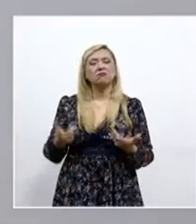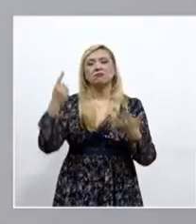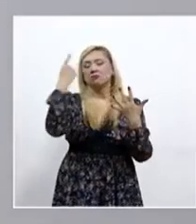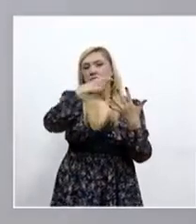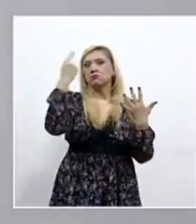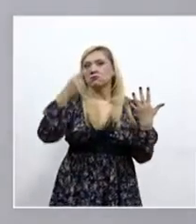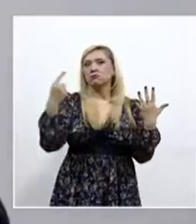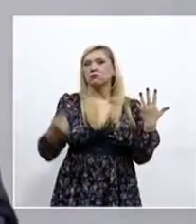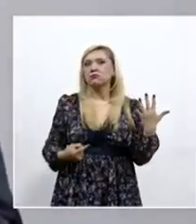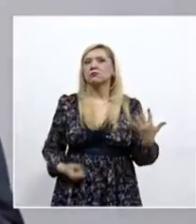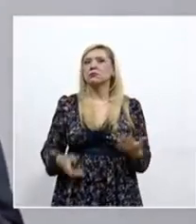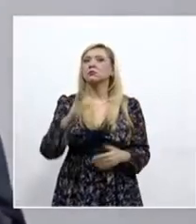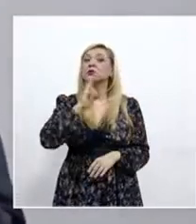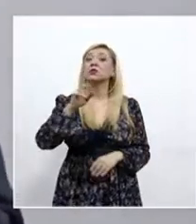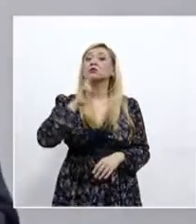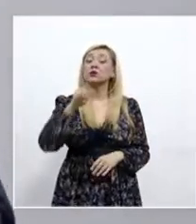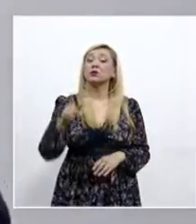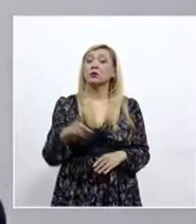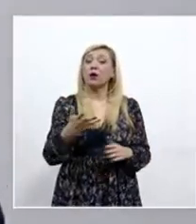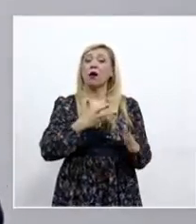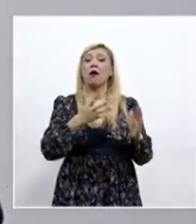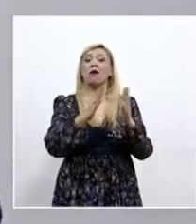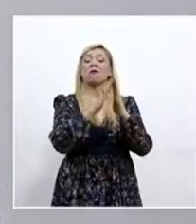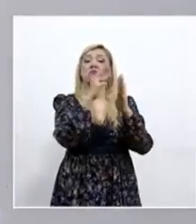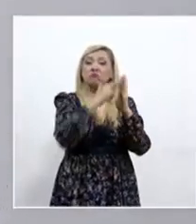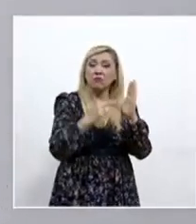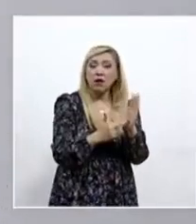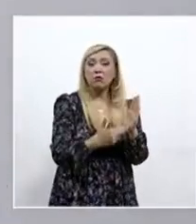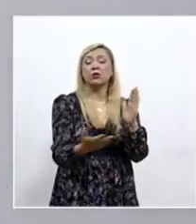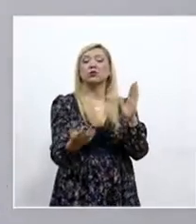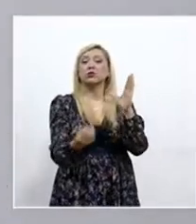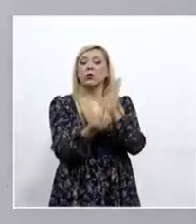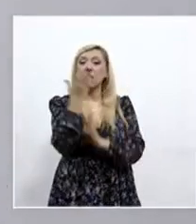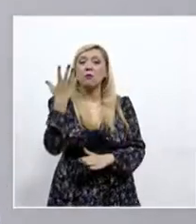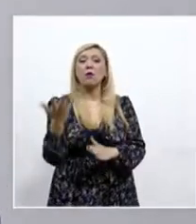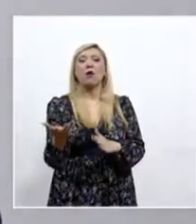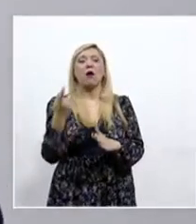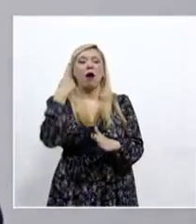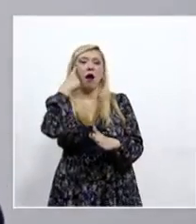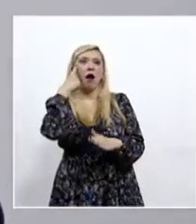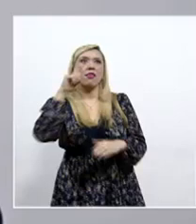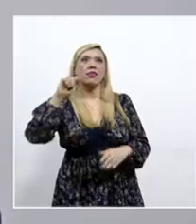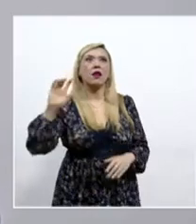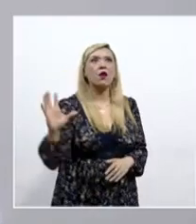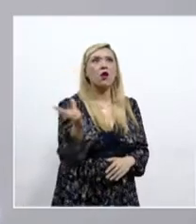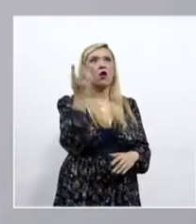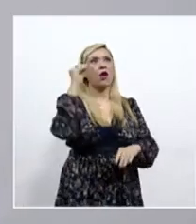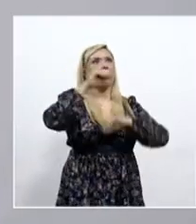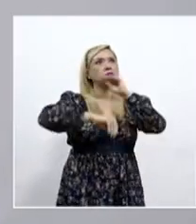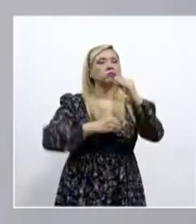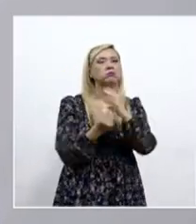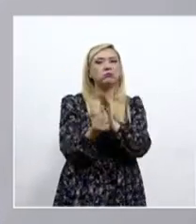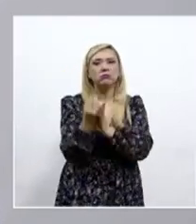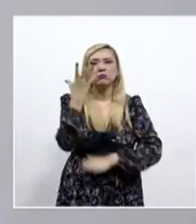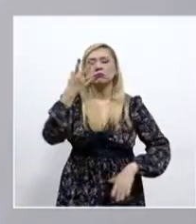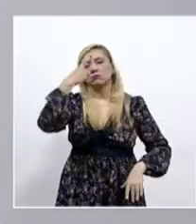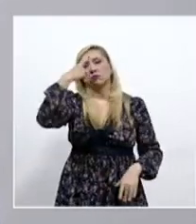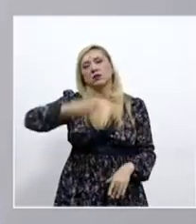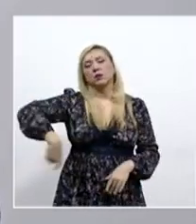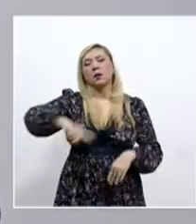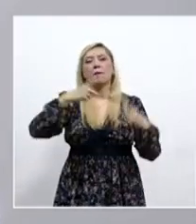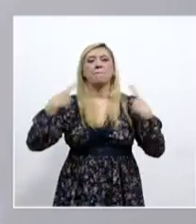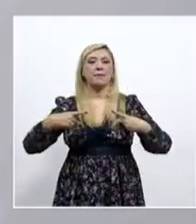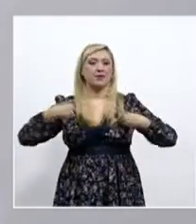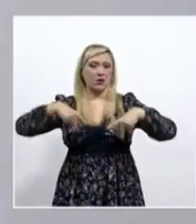Sofía Noriega, del Centro de Estudios Constitucionales de la Corte, y quien también explicó los cuadernos de jurisprudencia, dijo que su